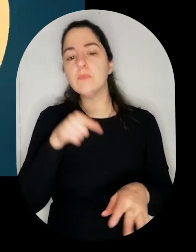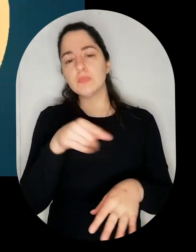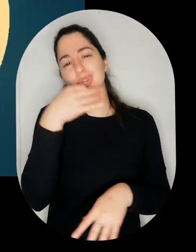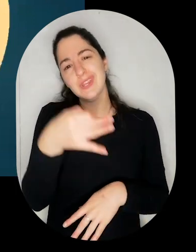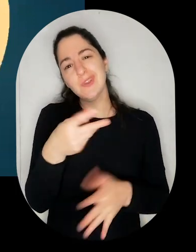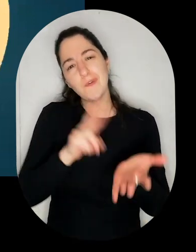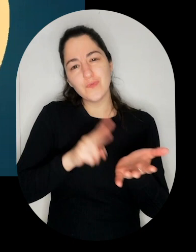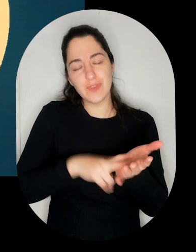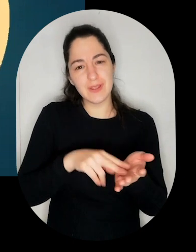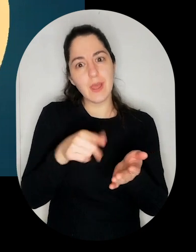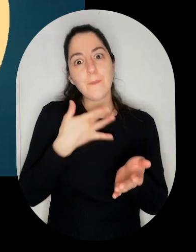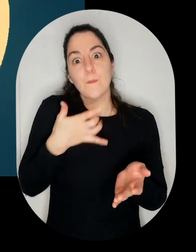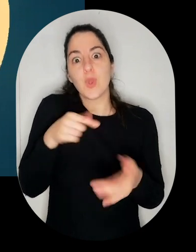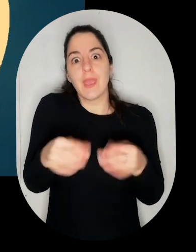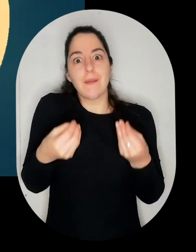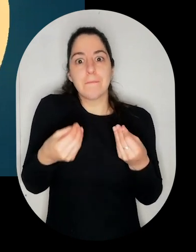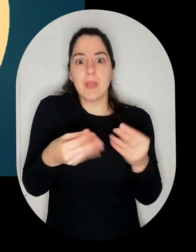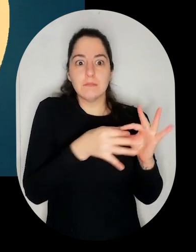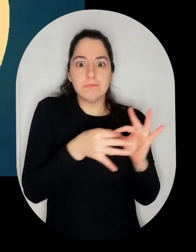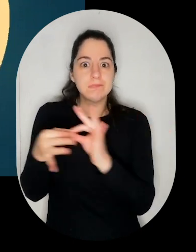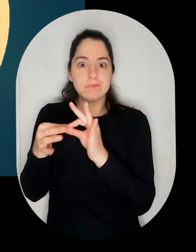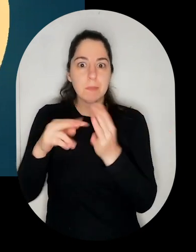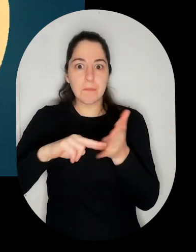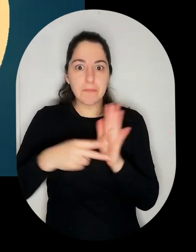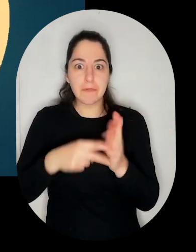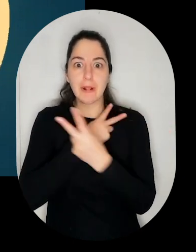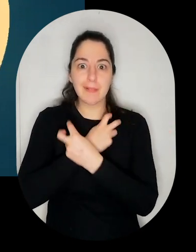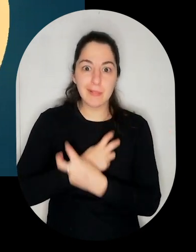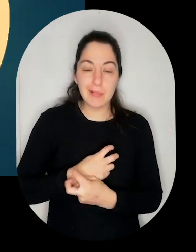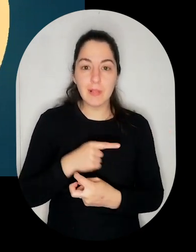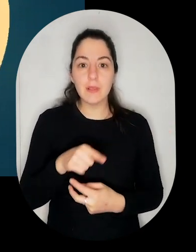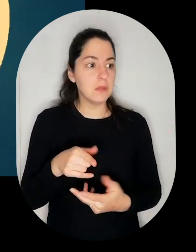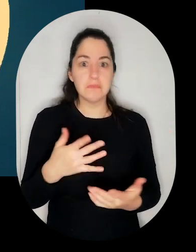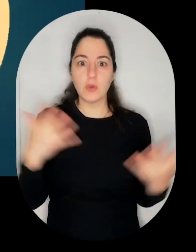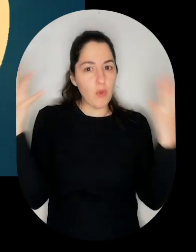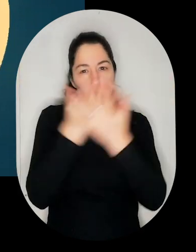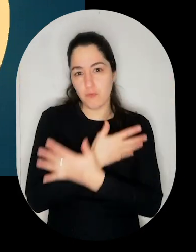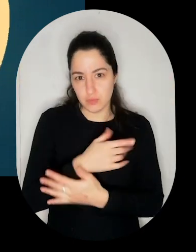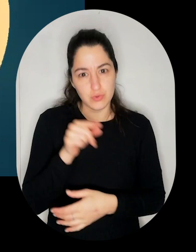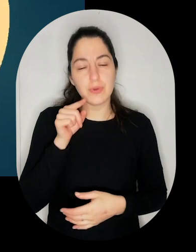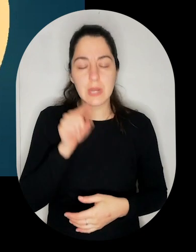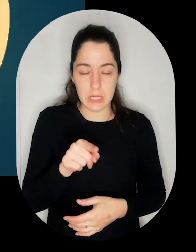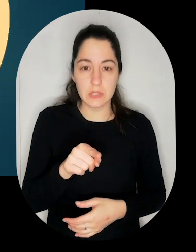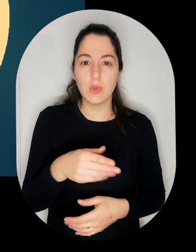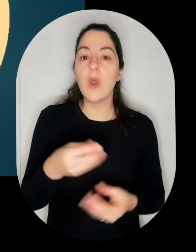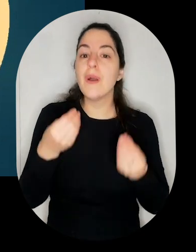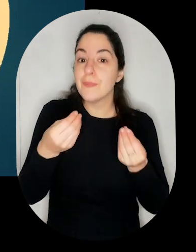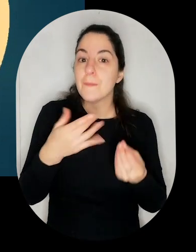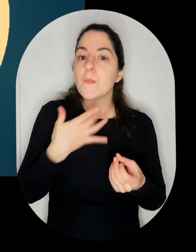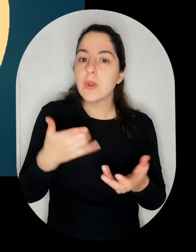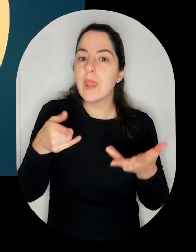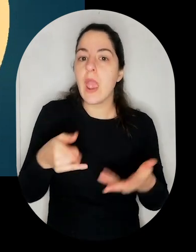síndromes son por confusión, ¿ya? Vamos a revisar, y aquí aparece el típico discurso de que yo siempre he comido esto y no sé por qué me